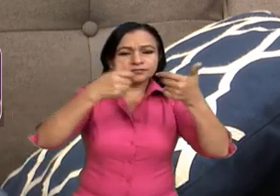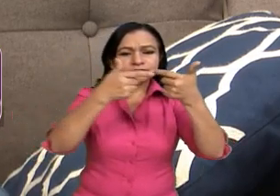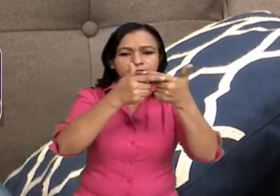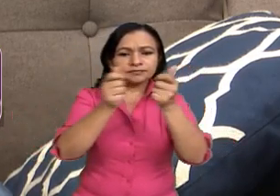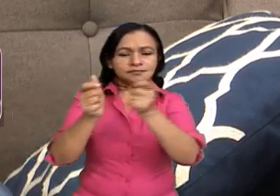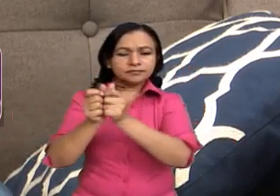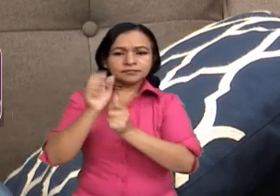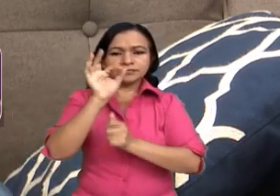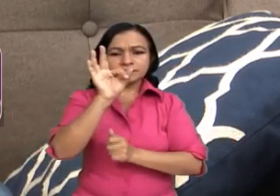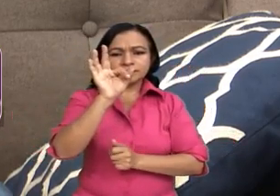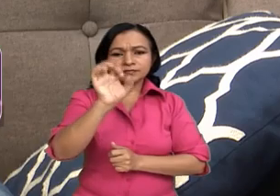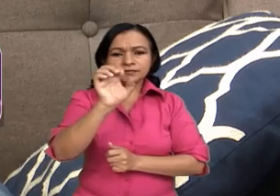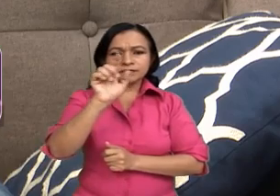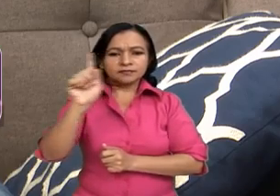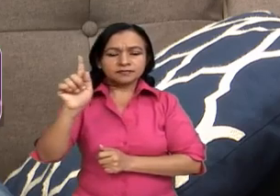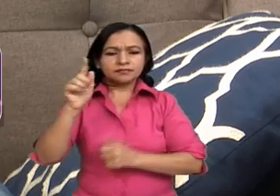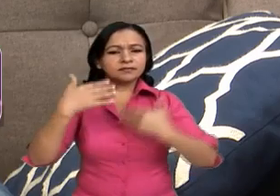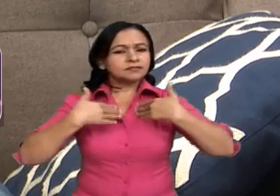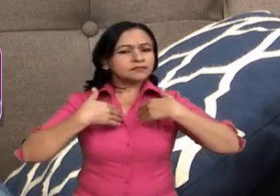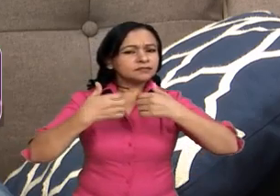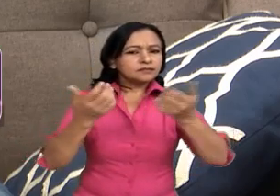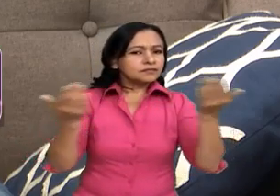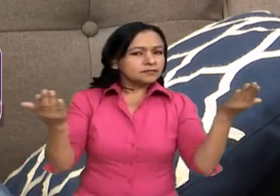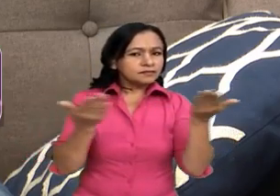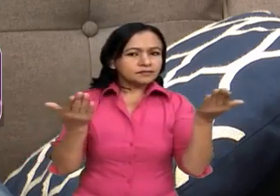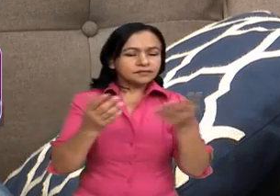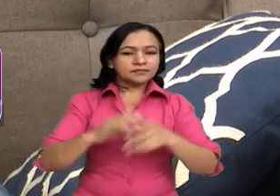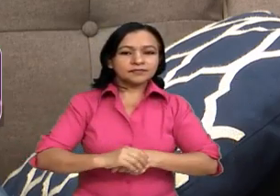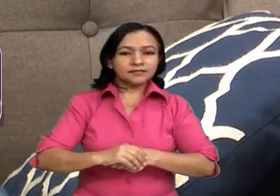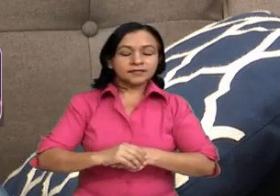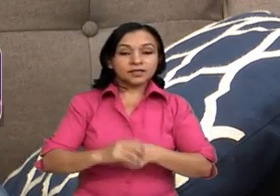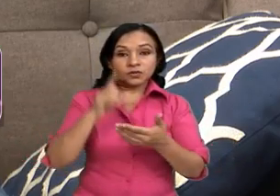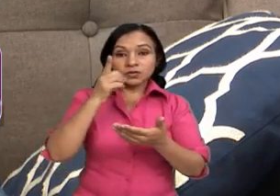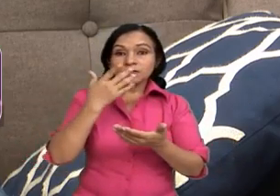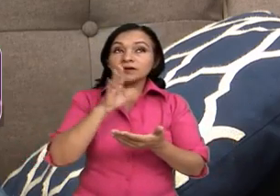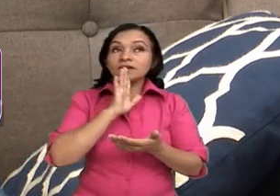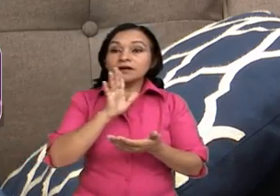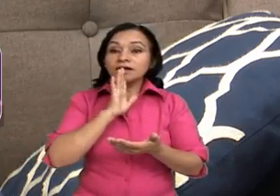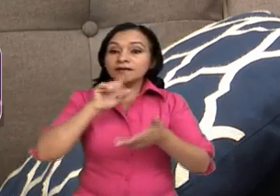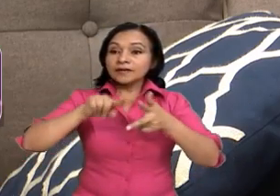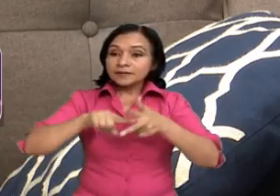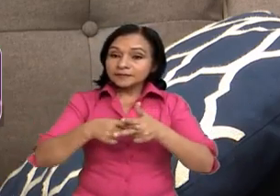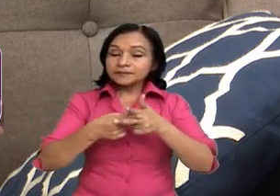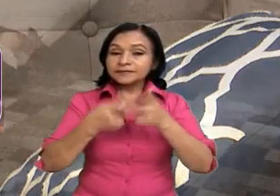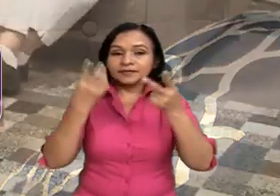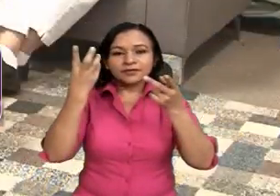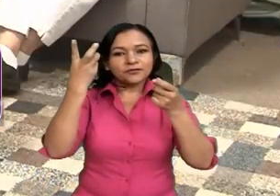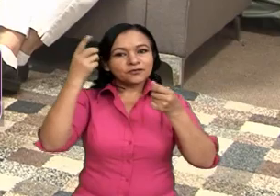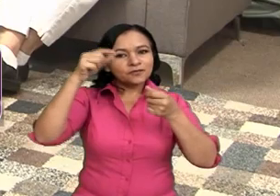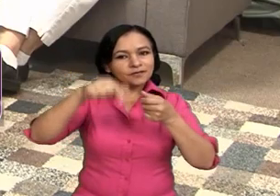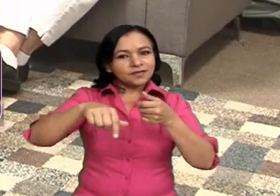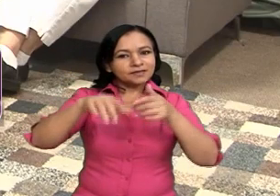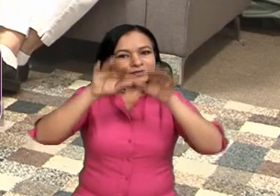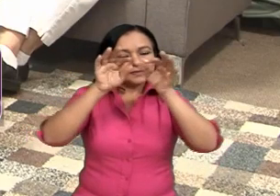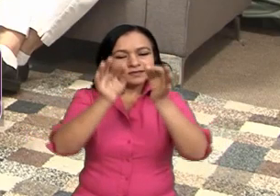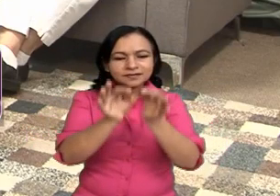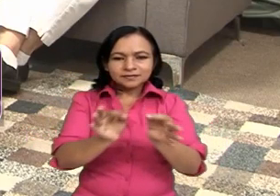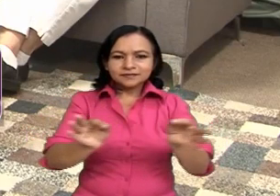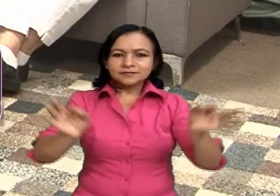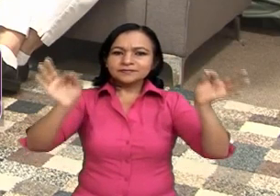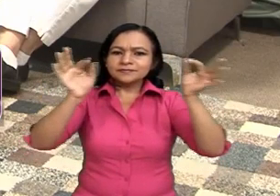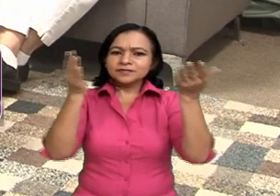mujeres lideraron. Y una de ellas es que cuando se empieza a hablar de festejar esta fecha a nivel internacional, en el